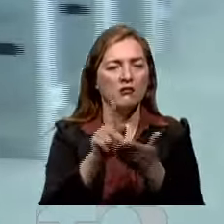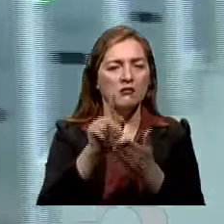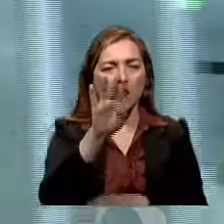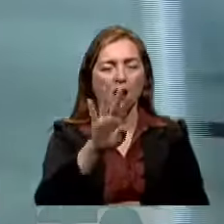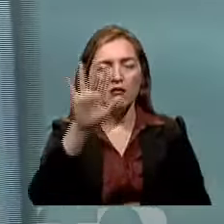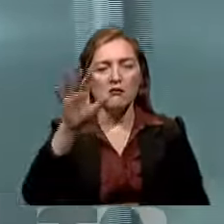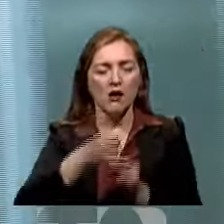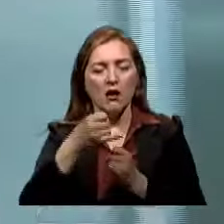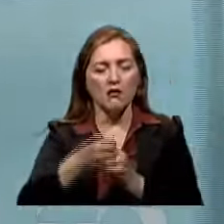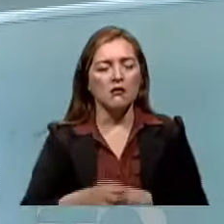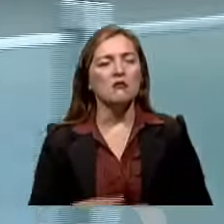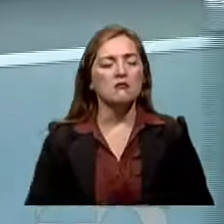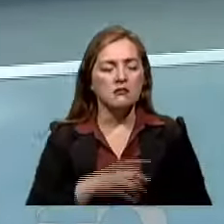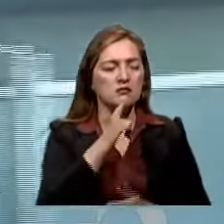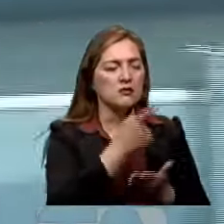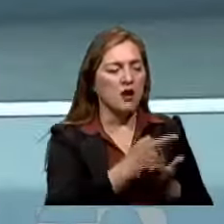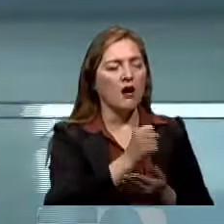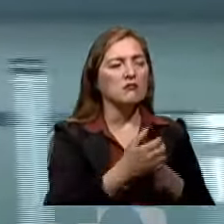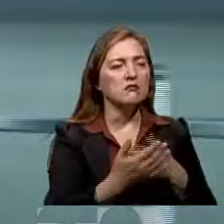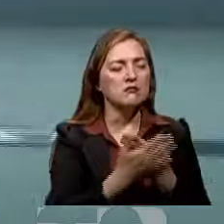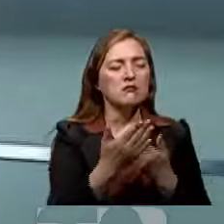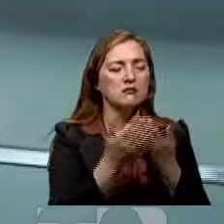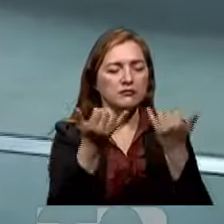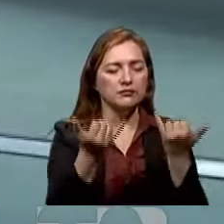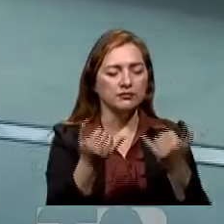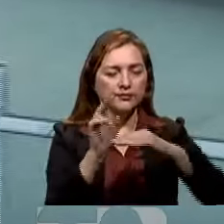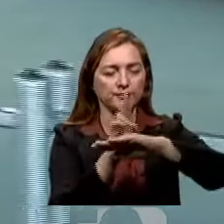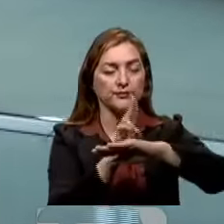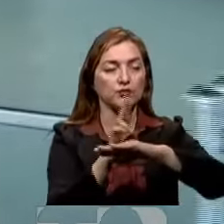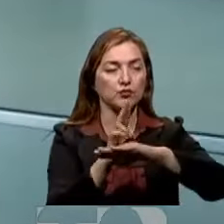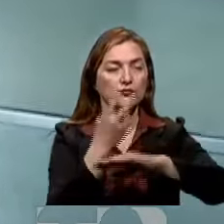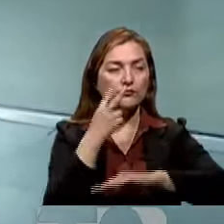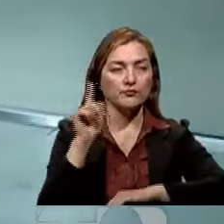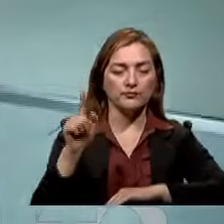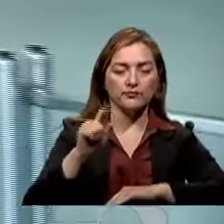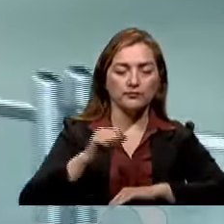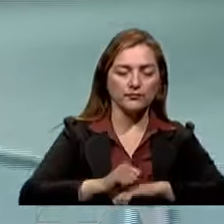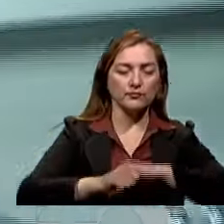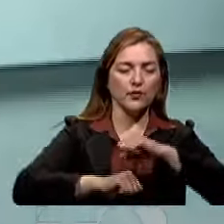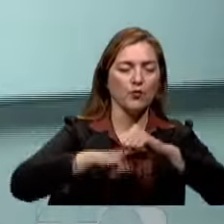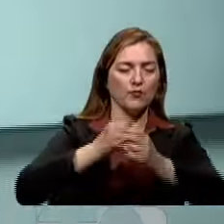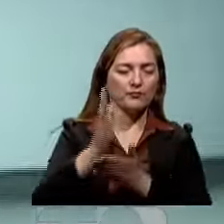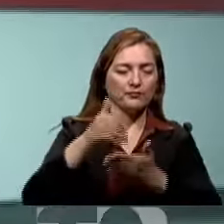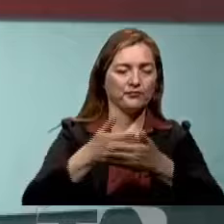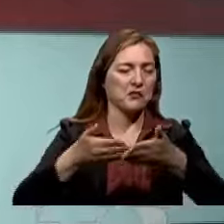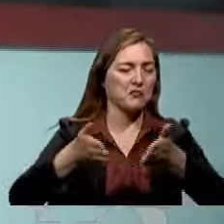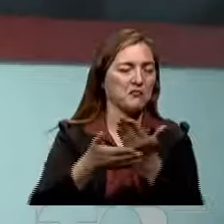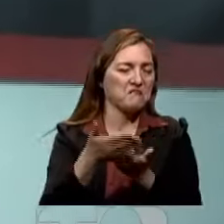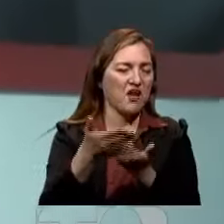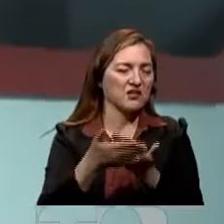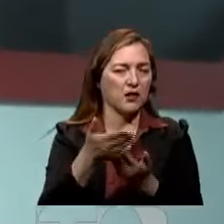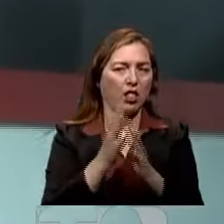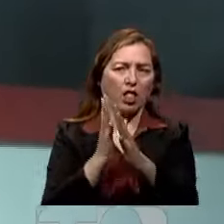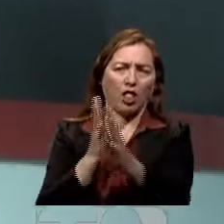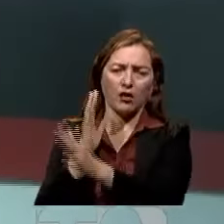45 centavos. Sí, la facilidad que hemos dado el día de hoy es ya el uso de la infraestructura, la apertura de los accesos, la facilidad para no hacer